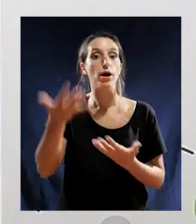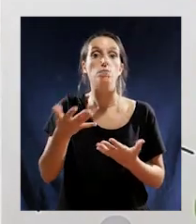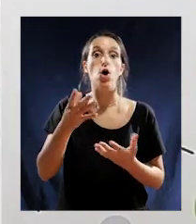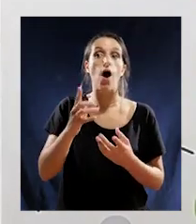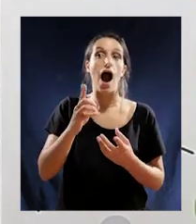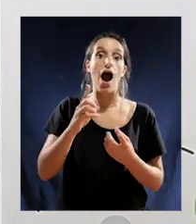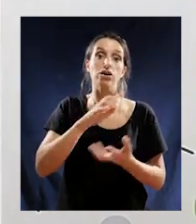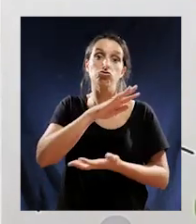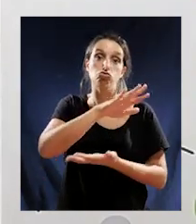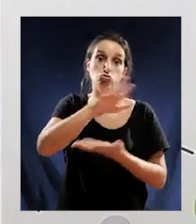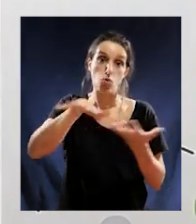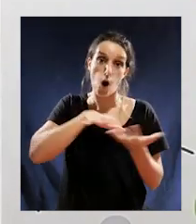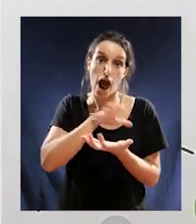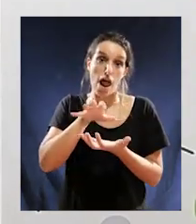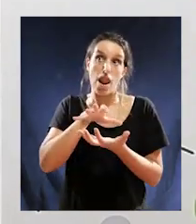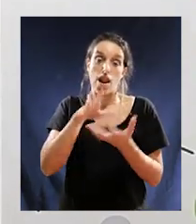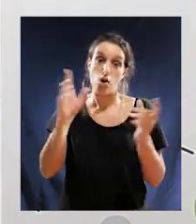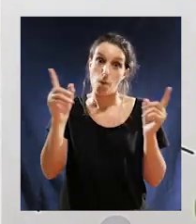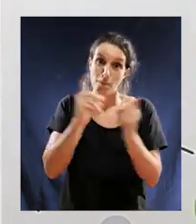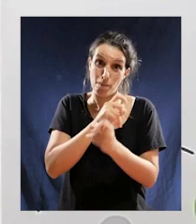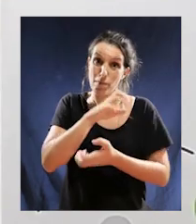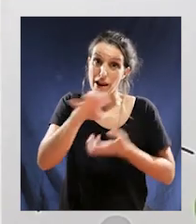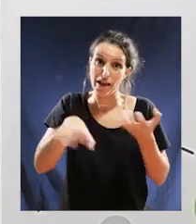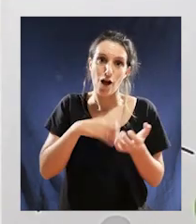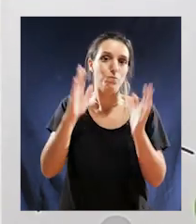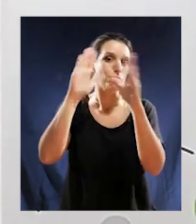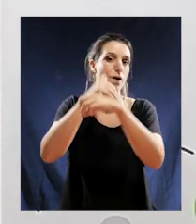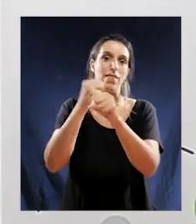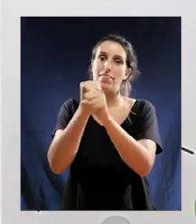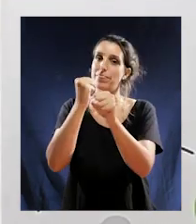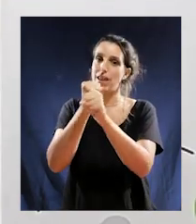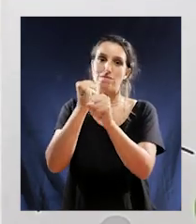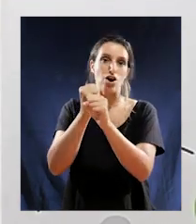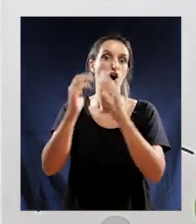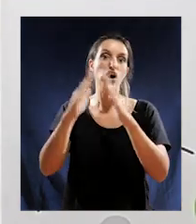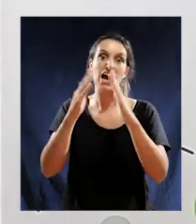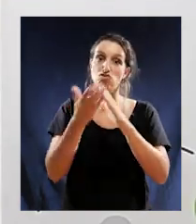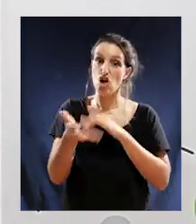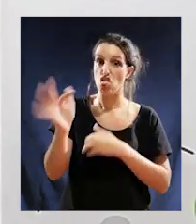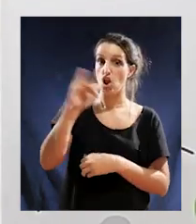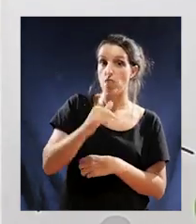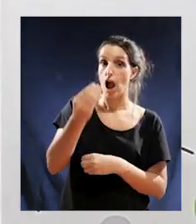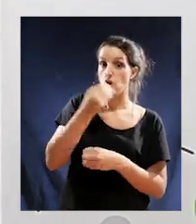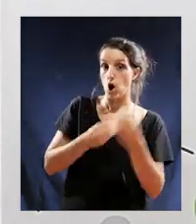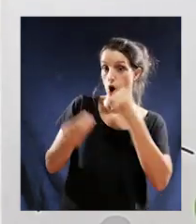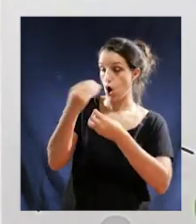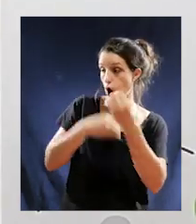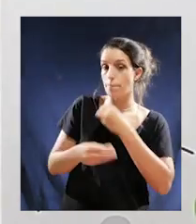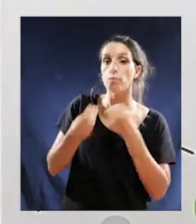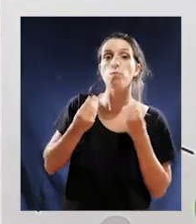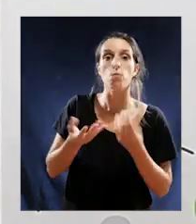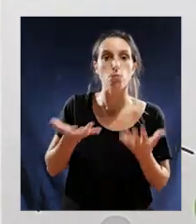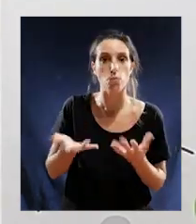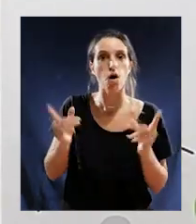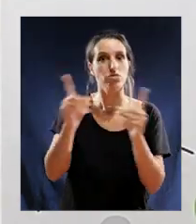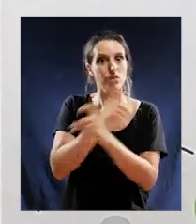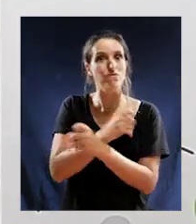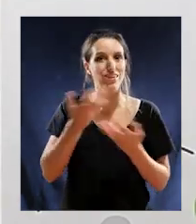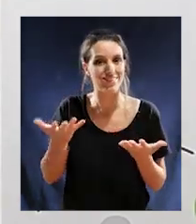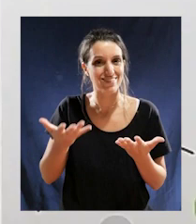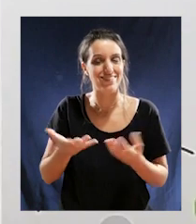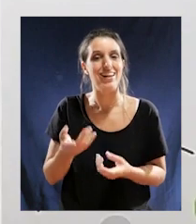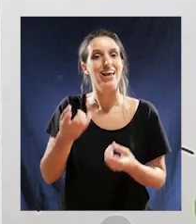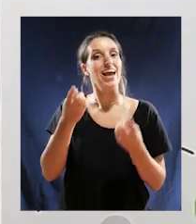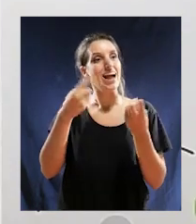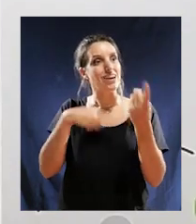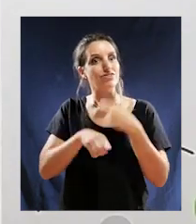los sectores más complicados de la sociedad no están resolviendo con el teletrabajo las estrategias diarias de sobrevivencia entonces también